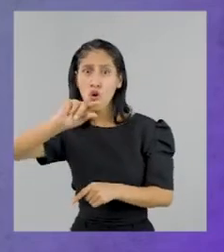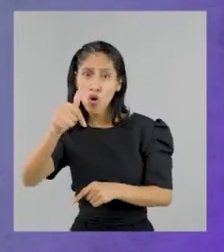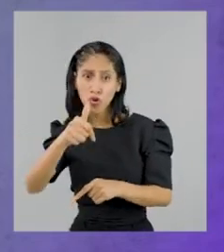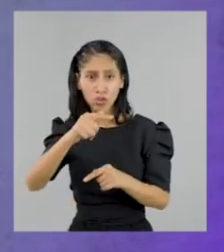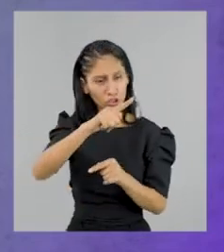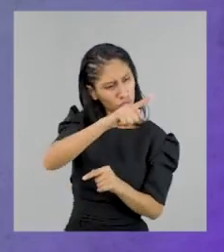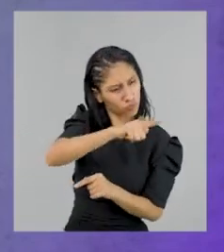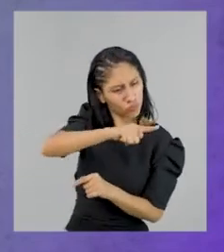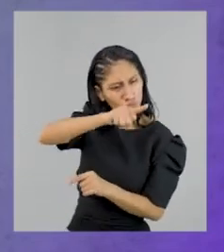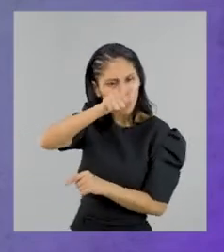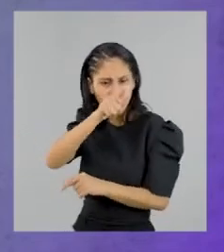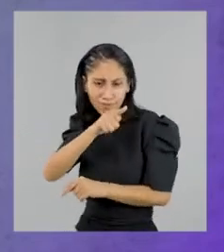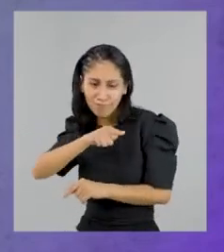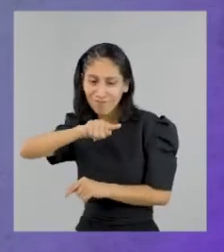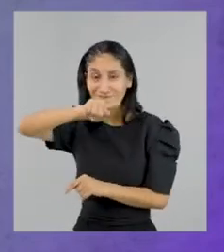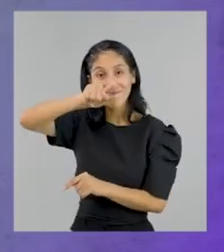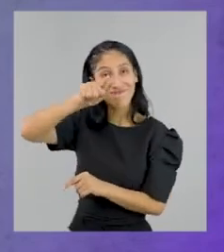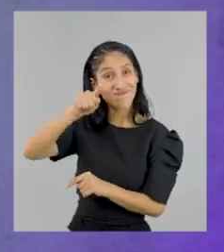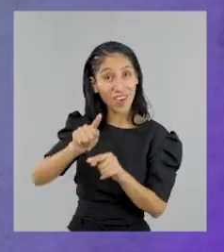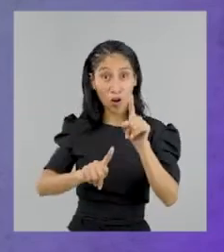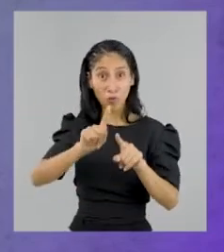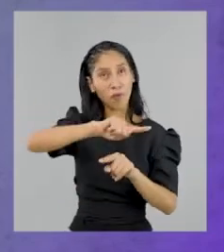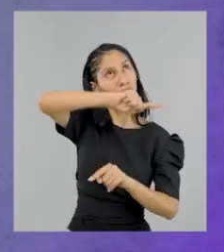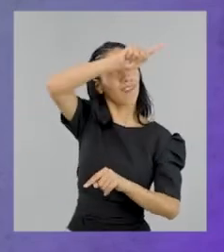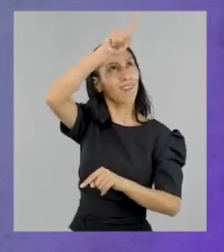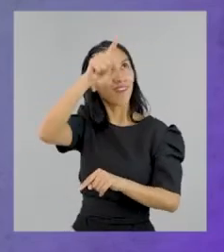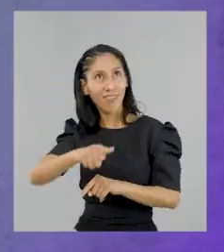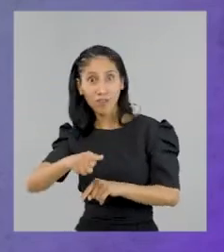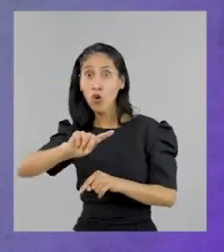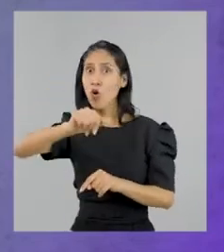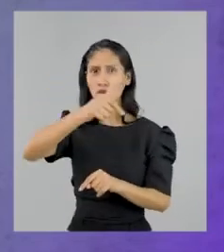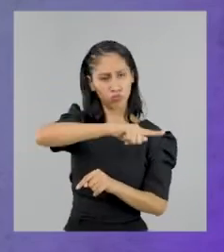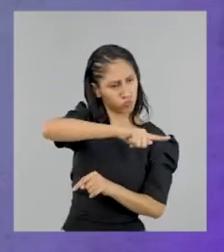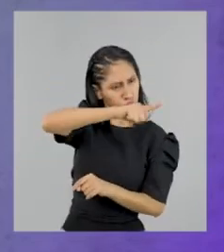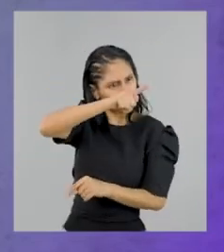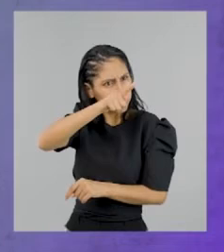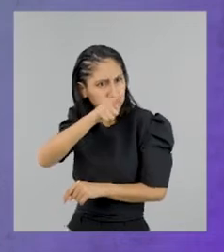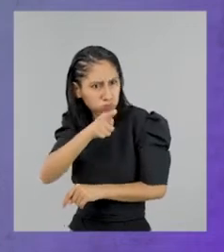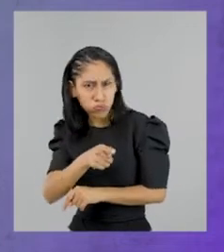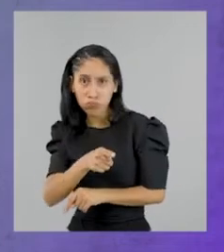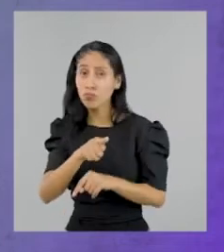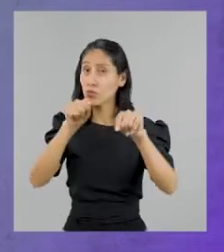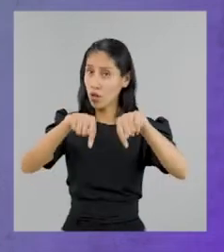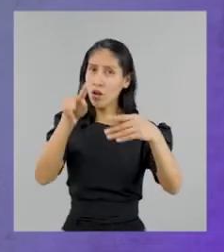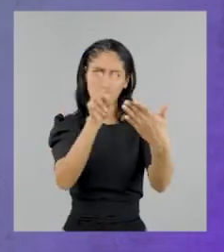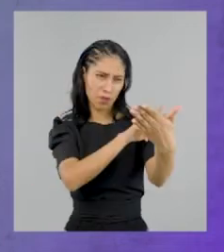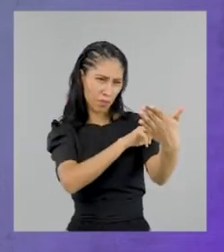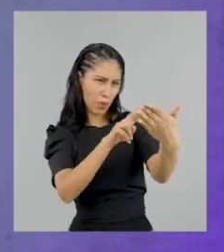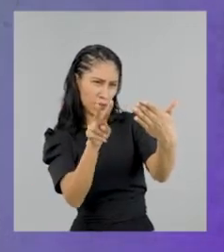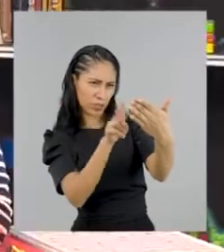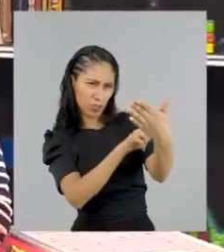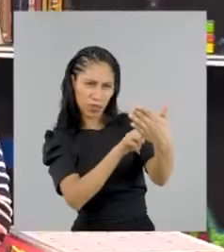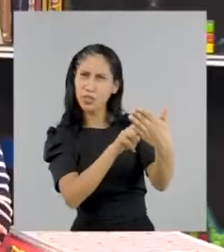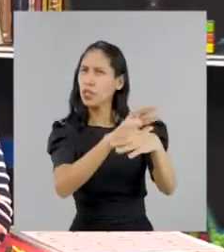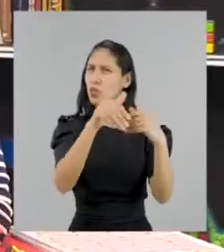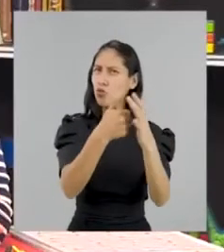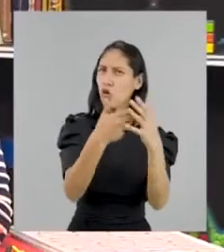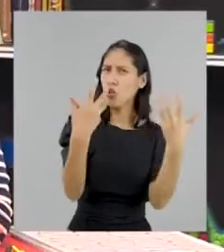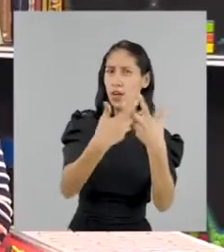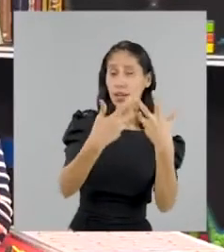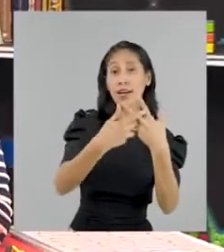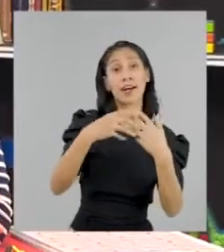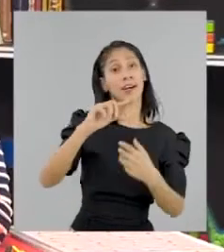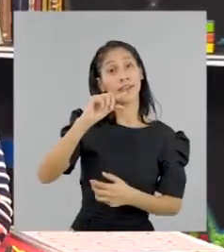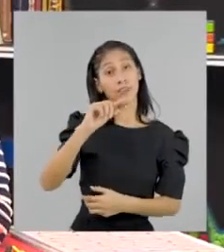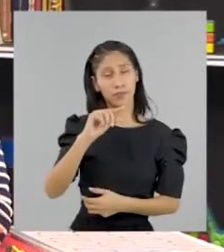decrecientes. En algunos intervalos, los periodos también cambian. Sí, así es. Hoy veremos las aplicaciones de